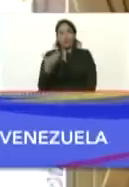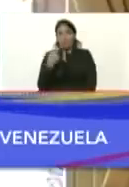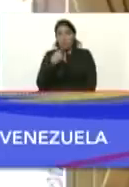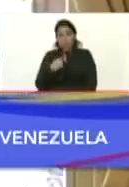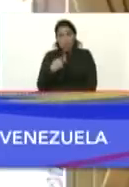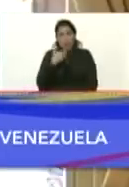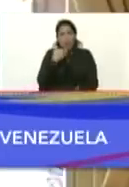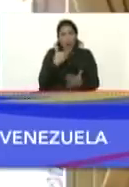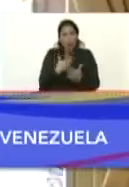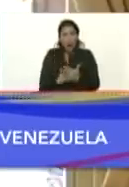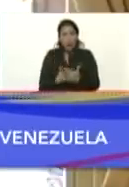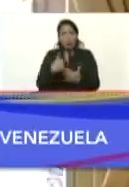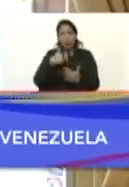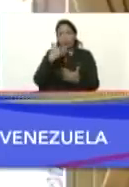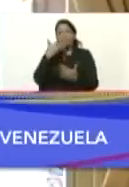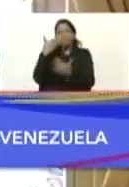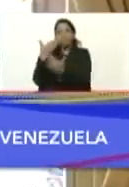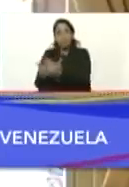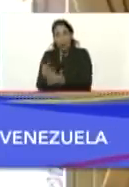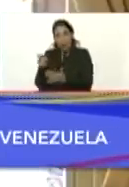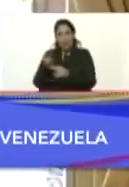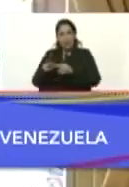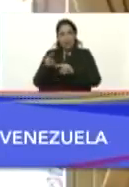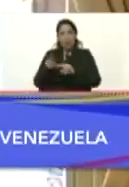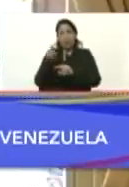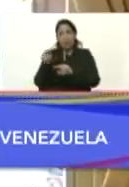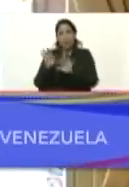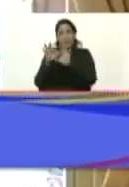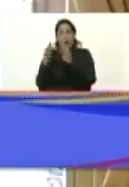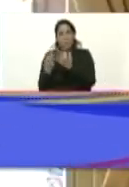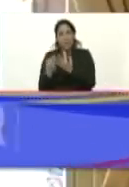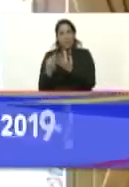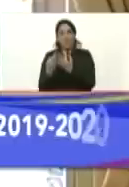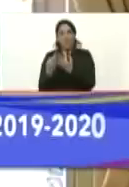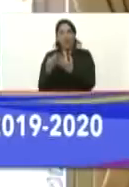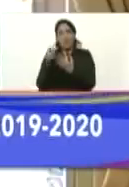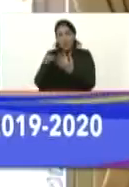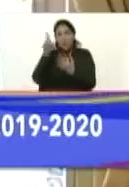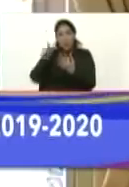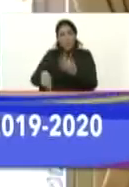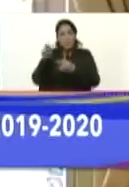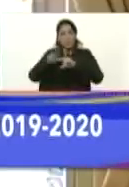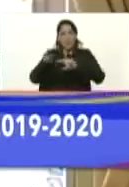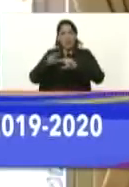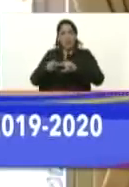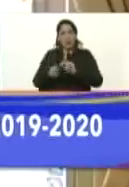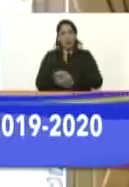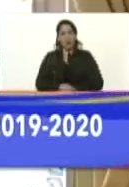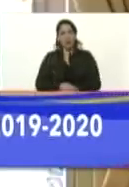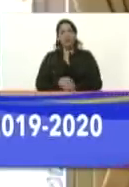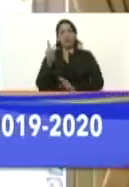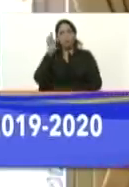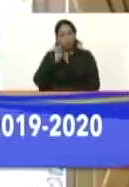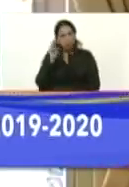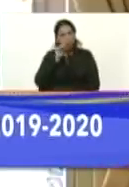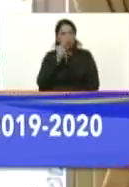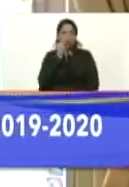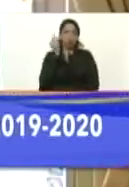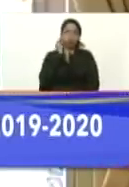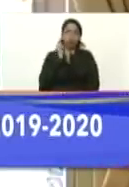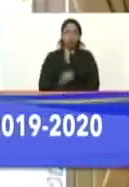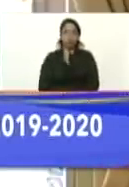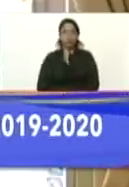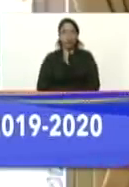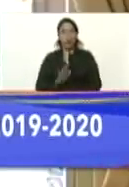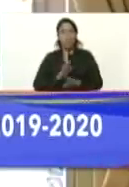yo le doy las gracias a tu familia paul y a ti paul ya las maestras y a los maestros